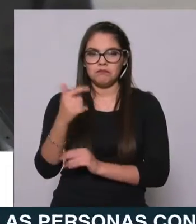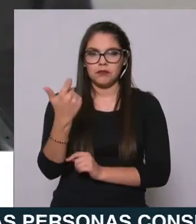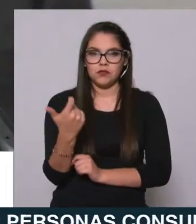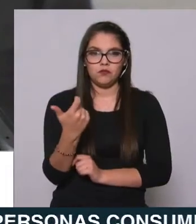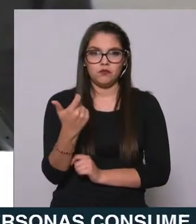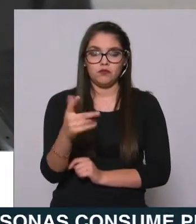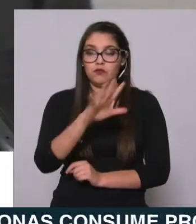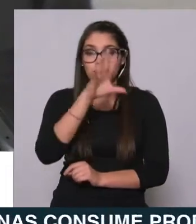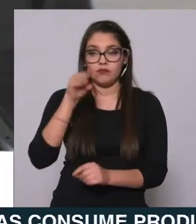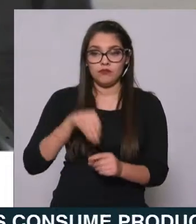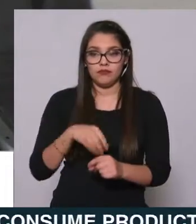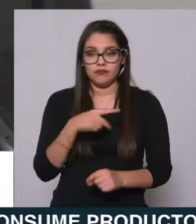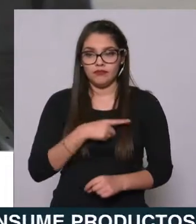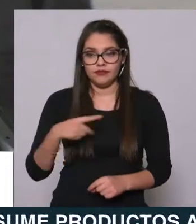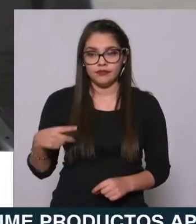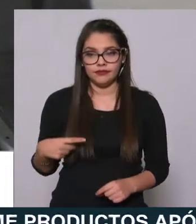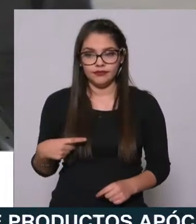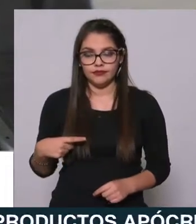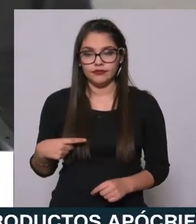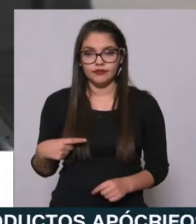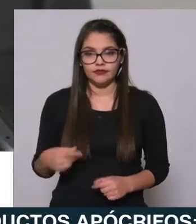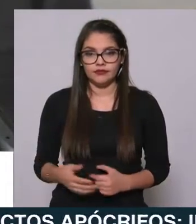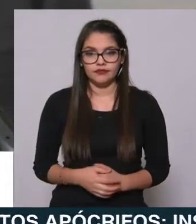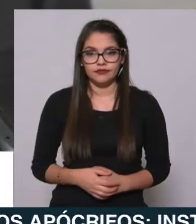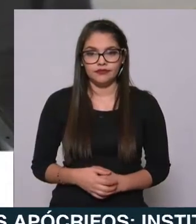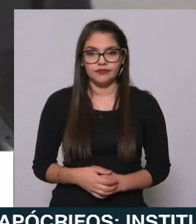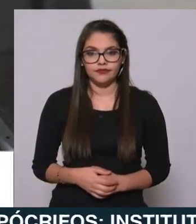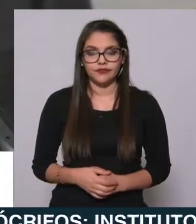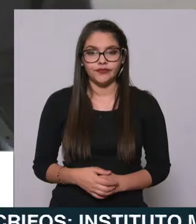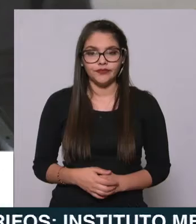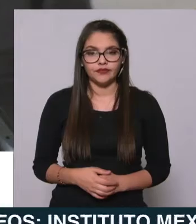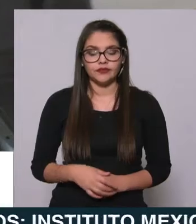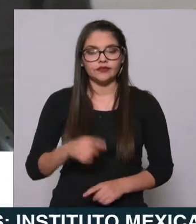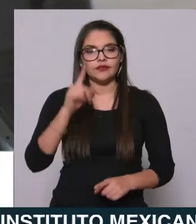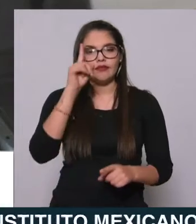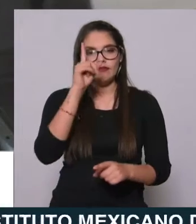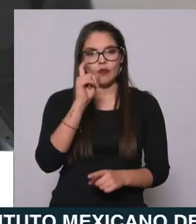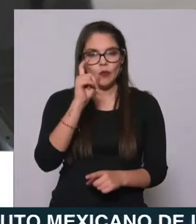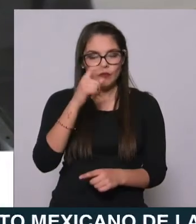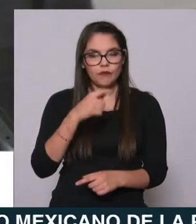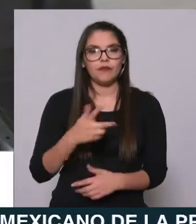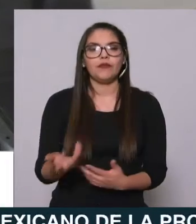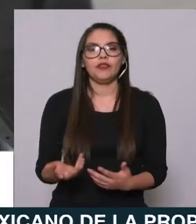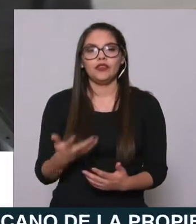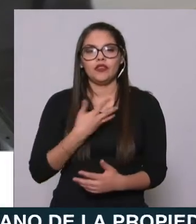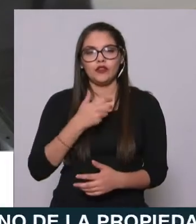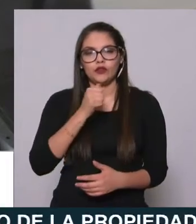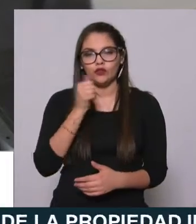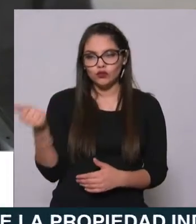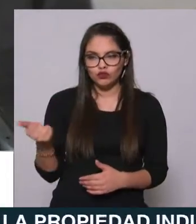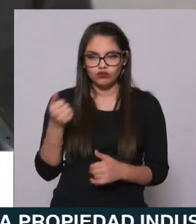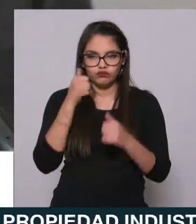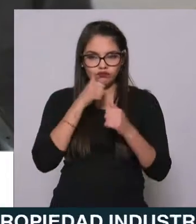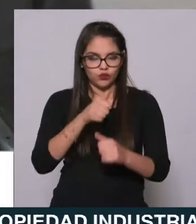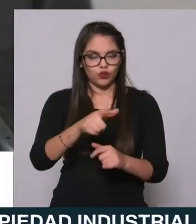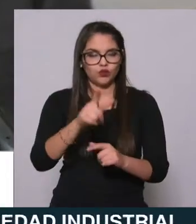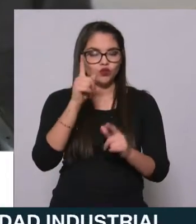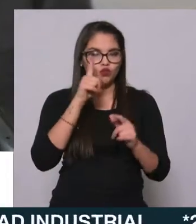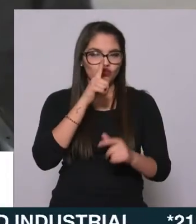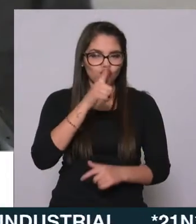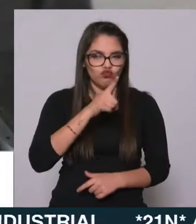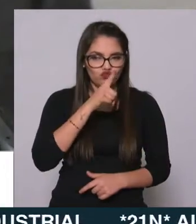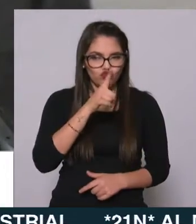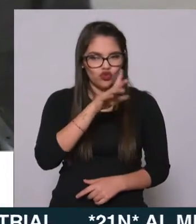En esto tenemos el agua, tenemos los servicios, luz,